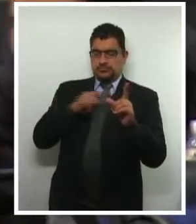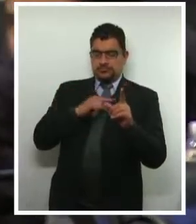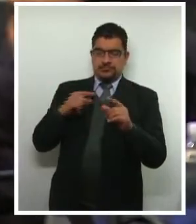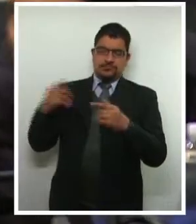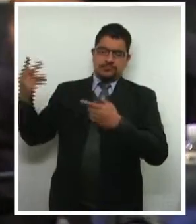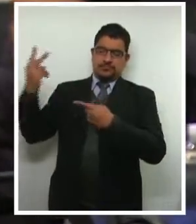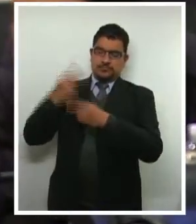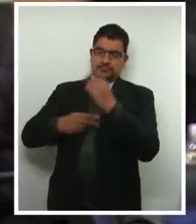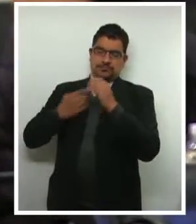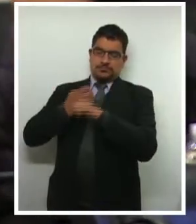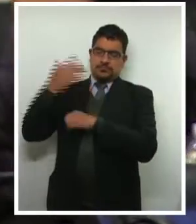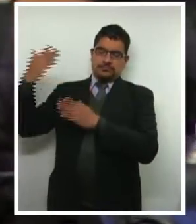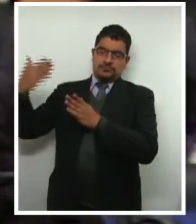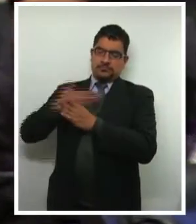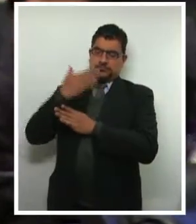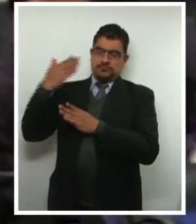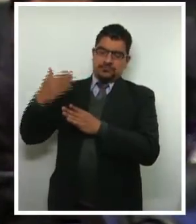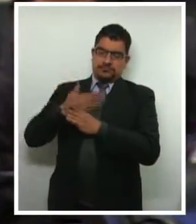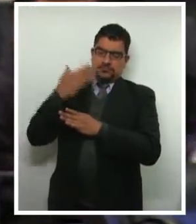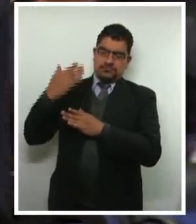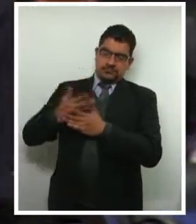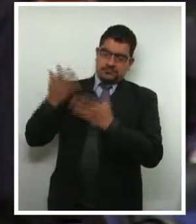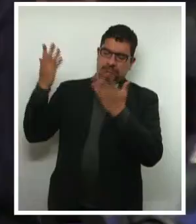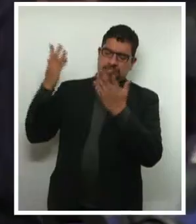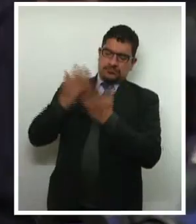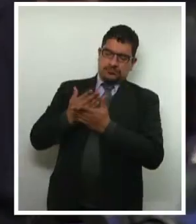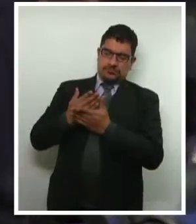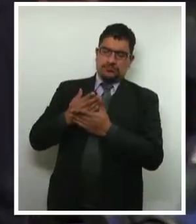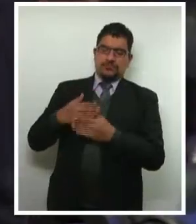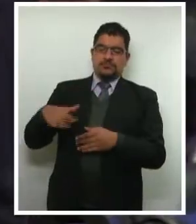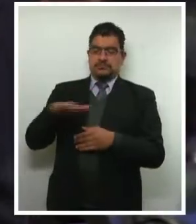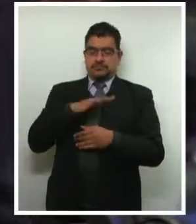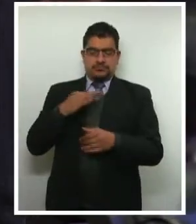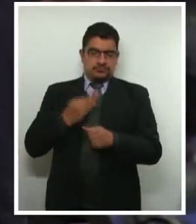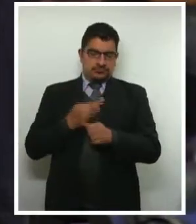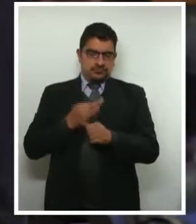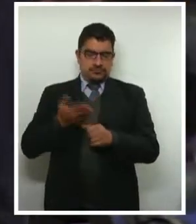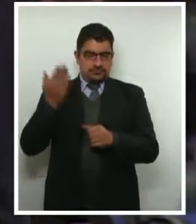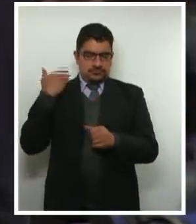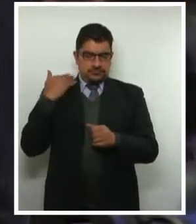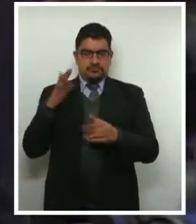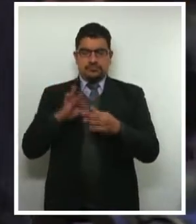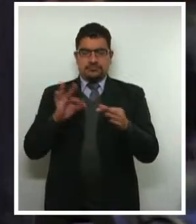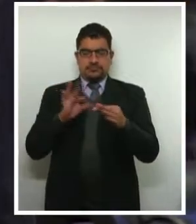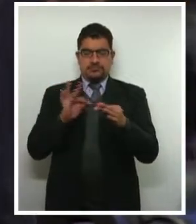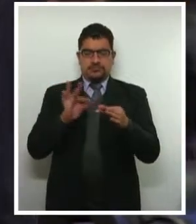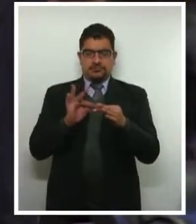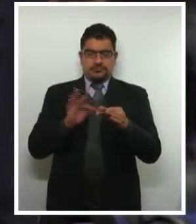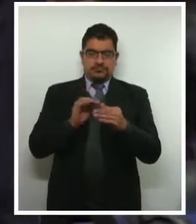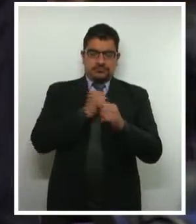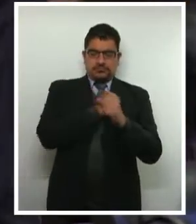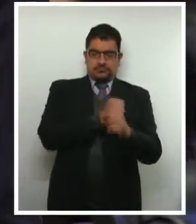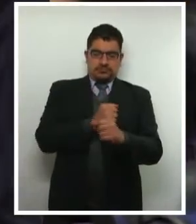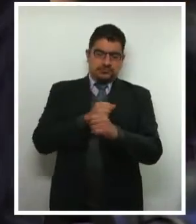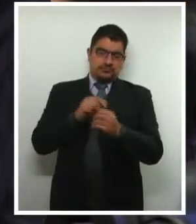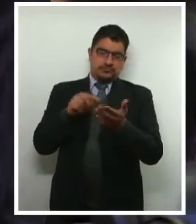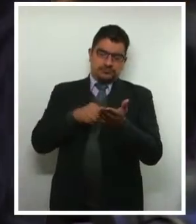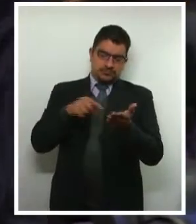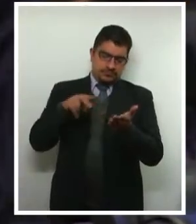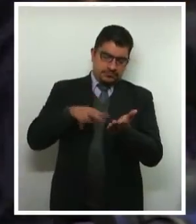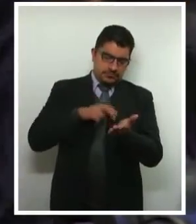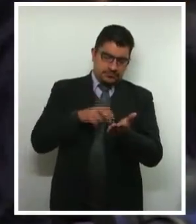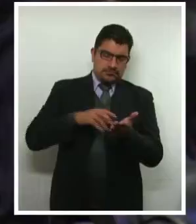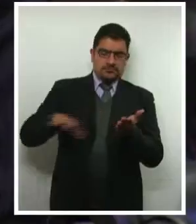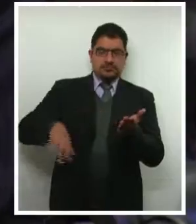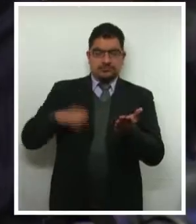invasión extranjera. Y por supuesto antes se refiere a la resistencia y a la lucha